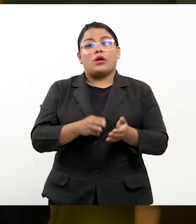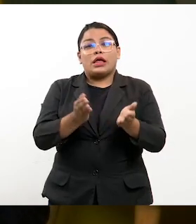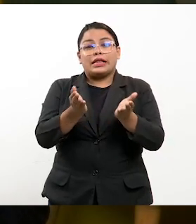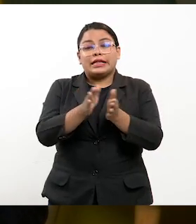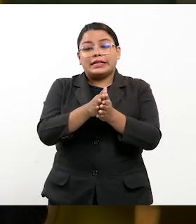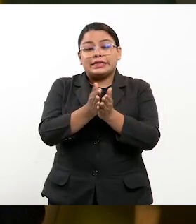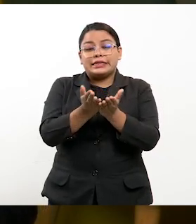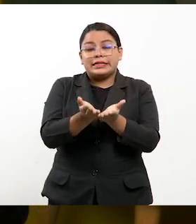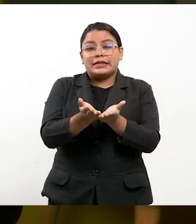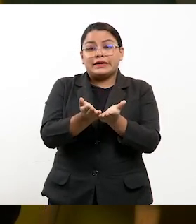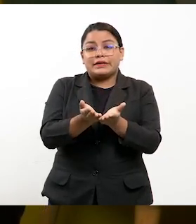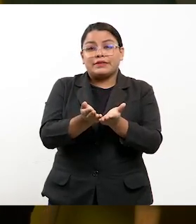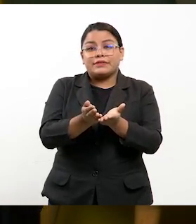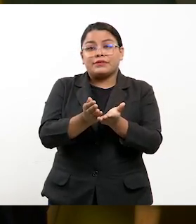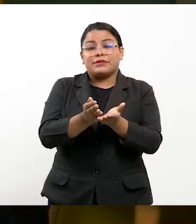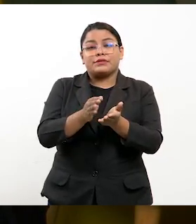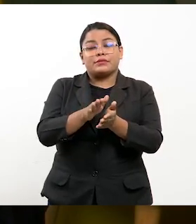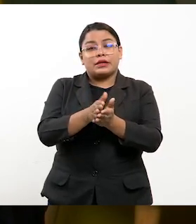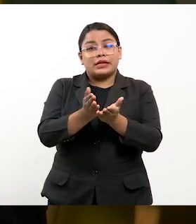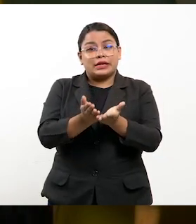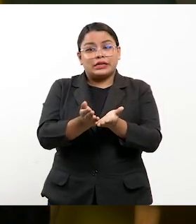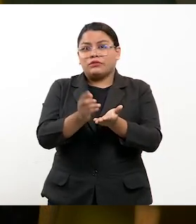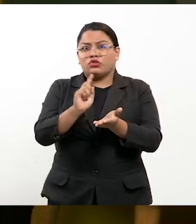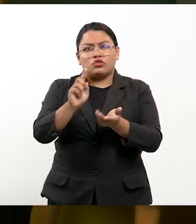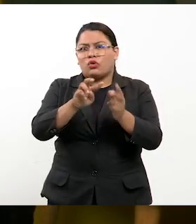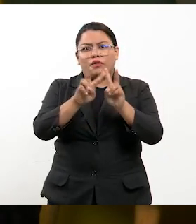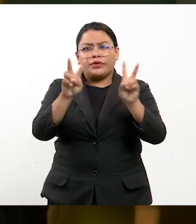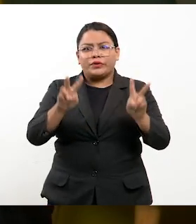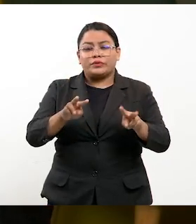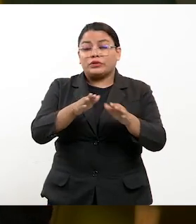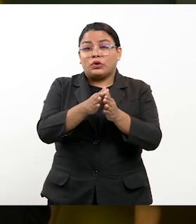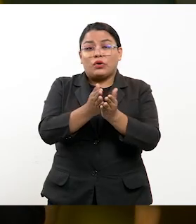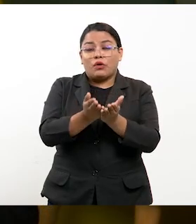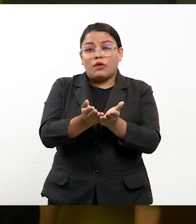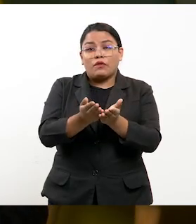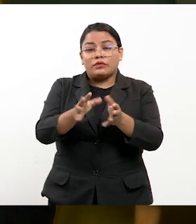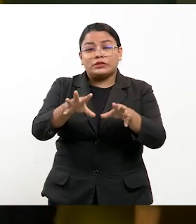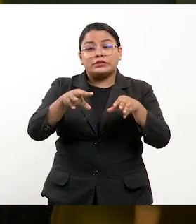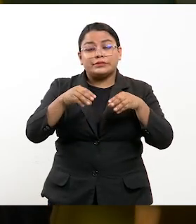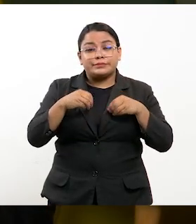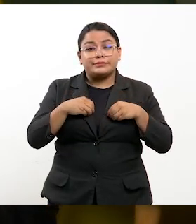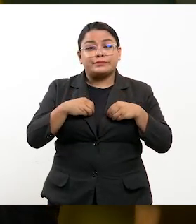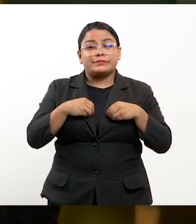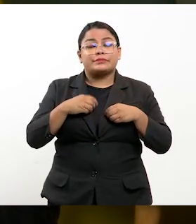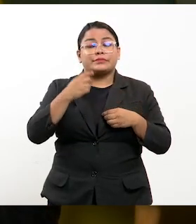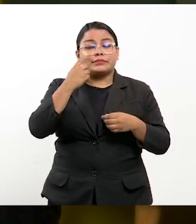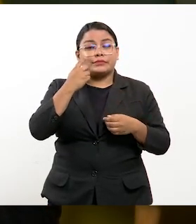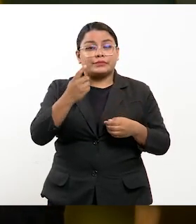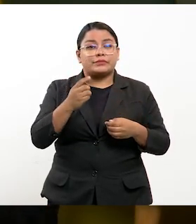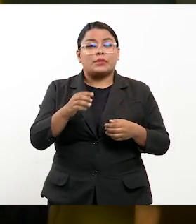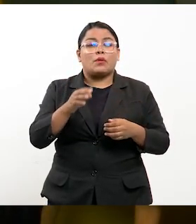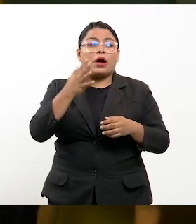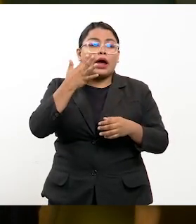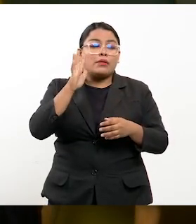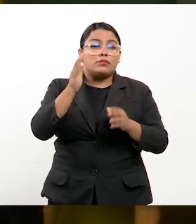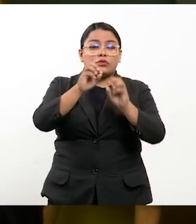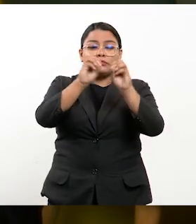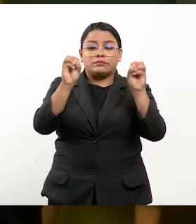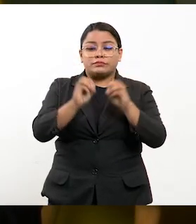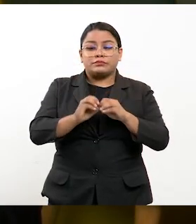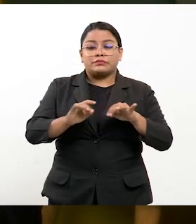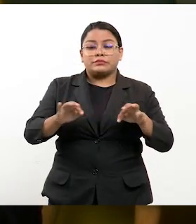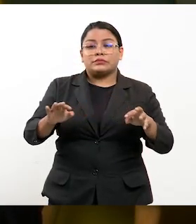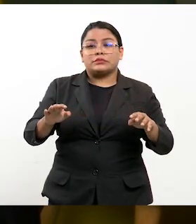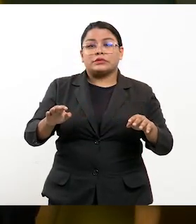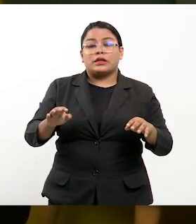guías metodológicas. Las versiones digitales que se encuentran alojadas en el sitio del Ministerio de Educación no